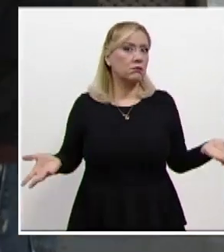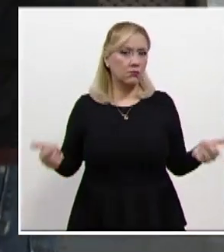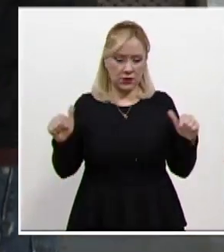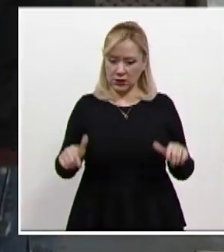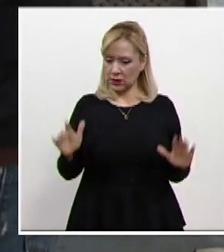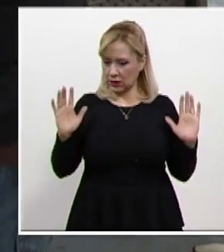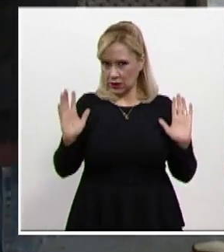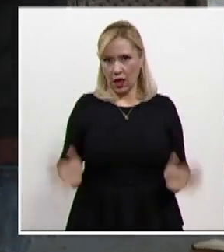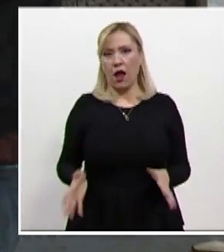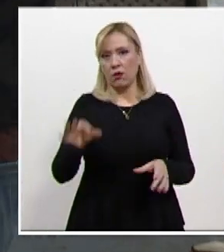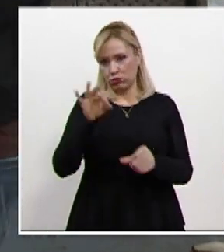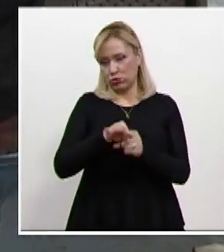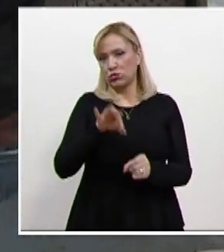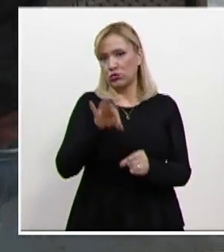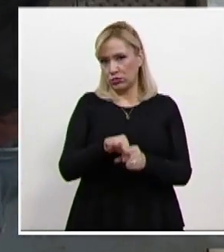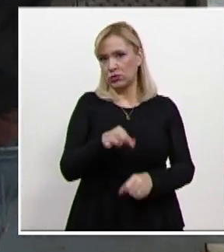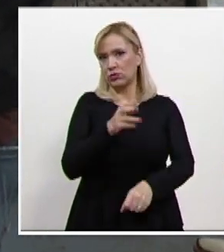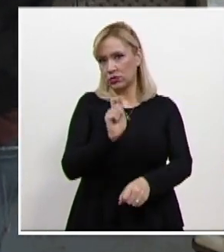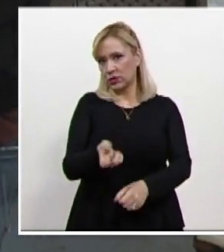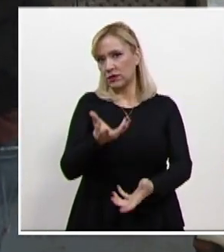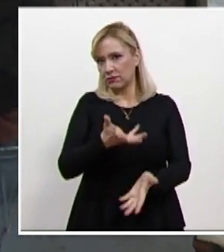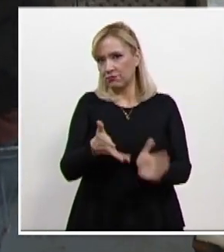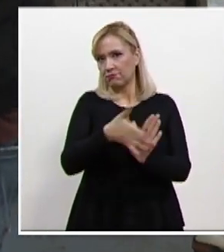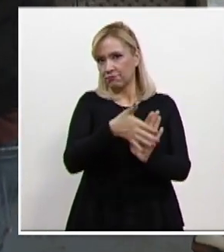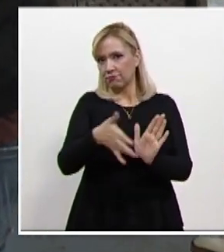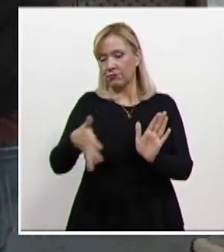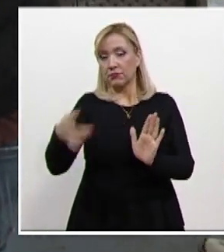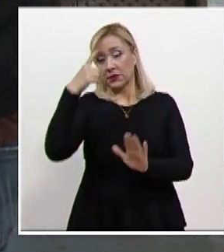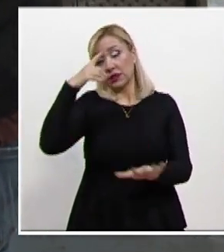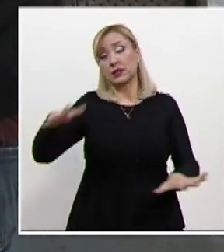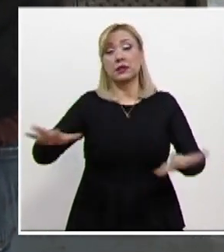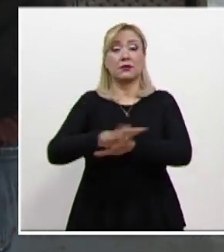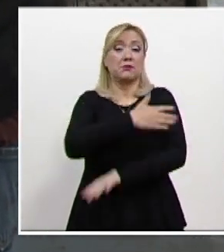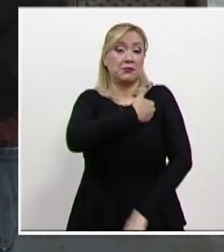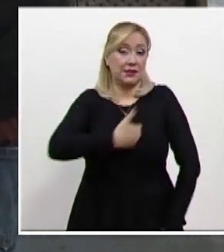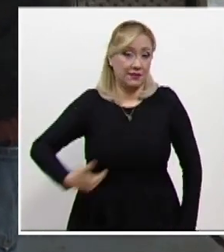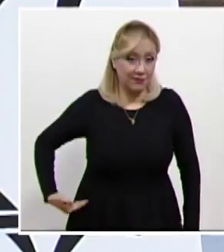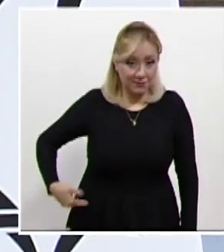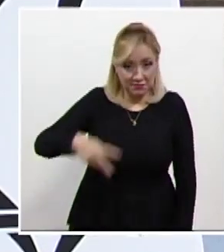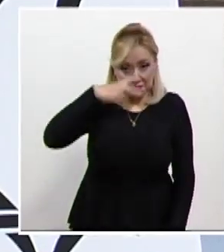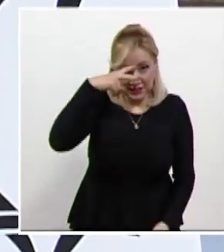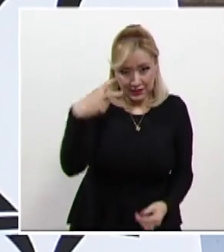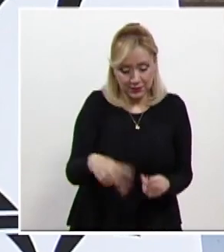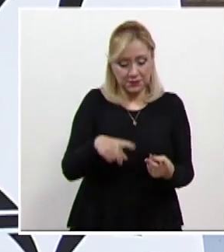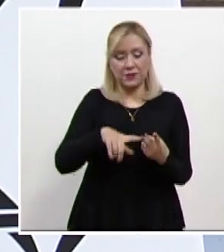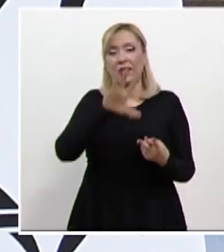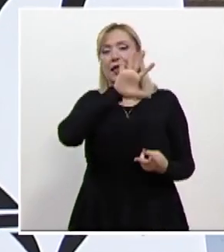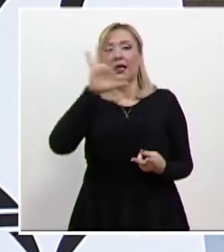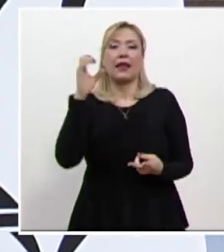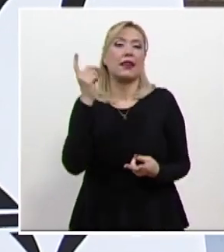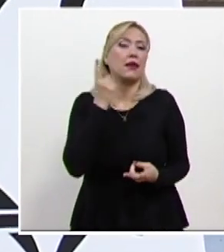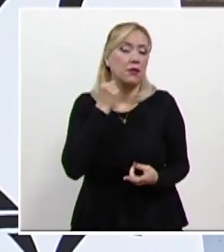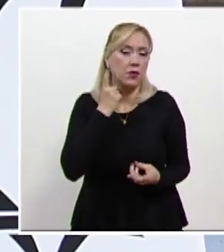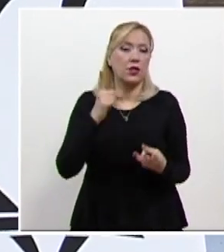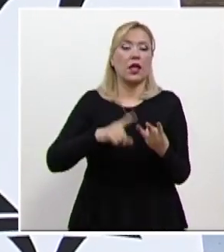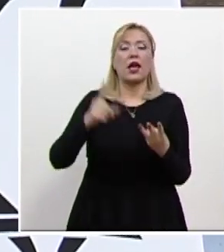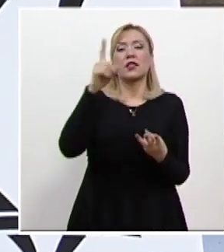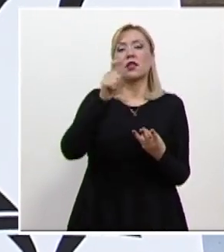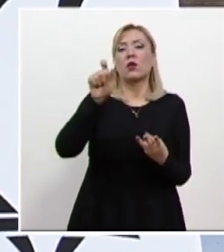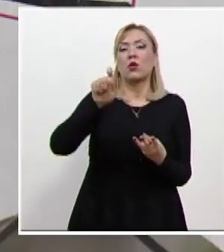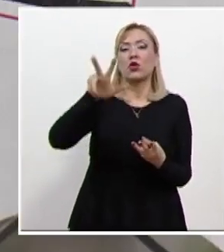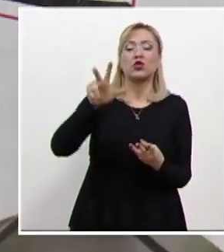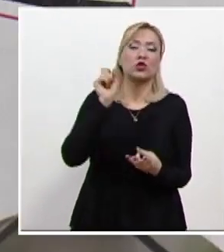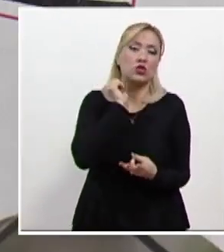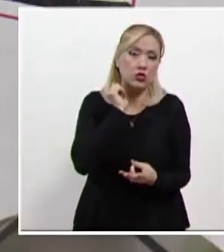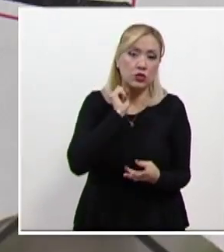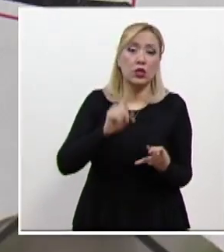marcha. Proceso en donde, además de renovar la presidencia de la República, 500 diputaciones federales y 128 senadurías, se